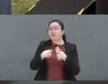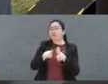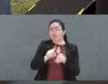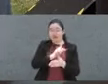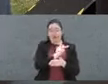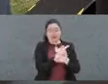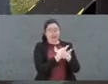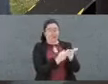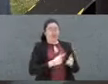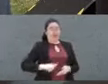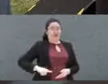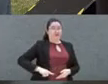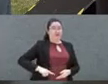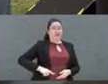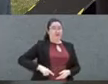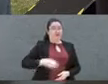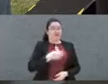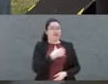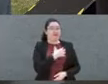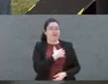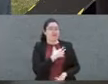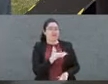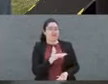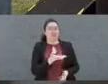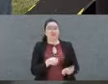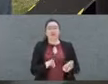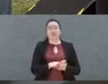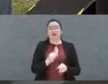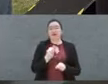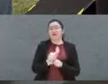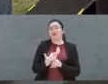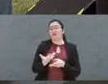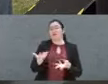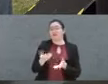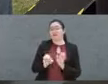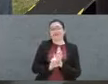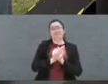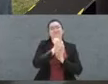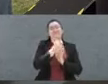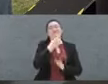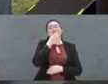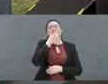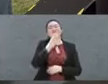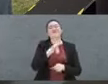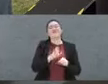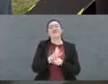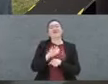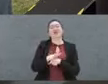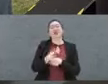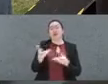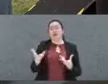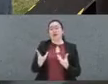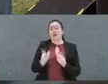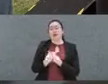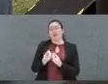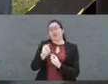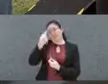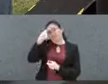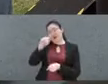gobierno capitalino, el cual usted encabeza en estos momentos? Por ejemplo, ellos hablan de un frente común en materia de